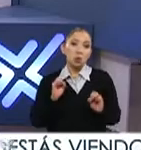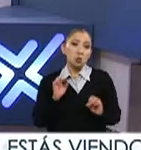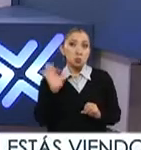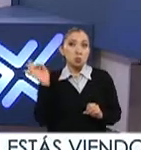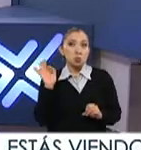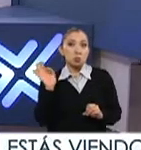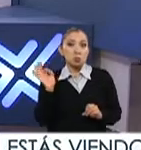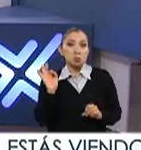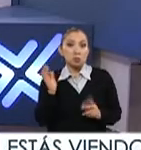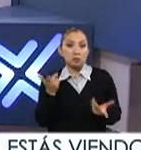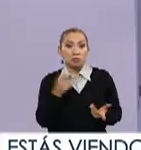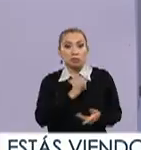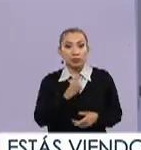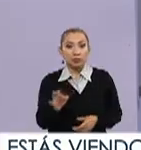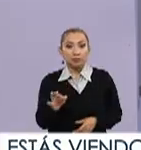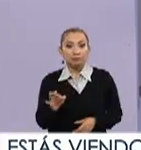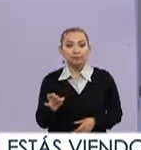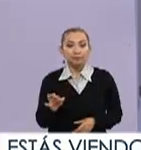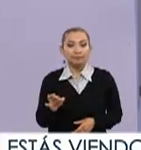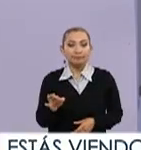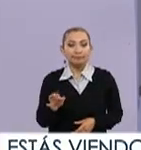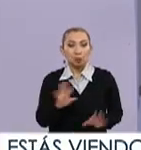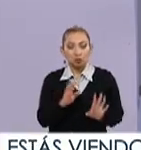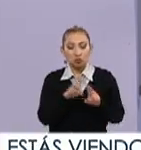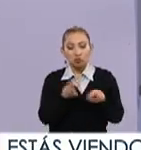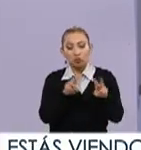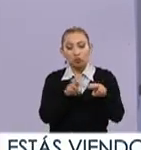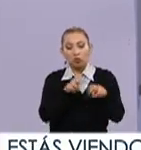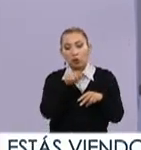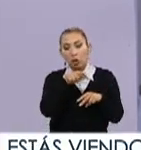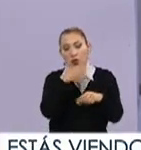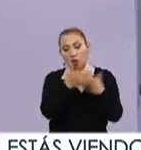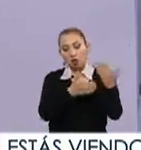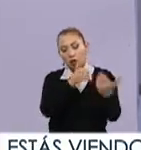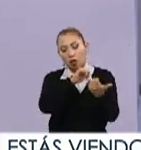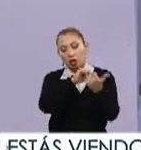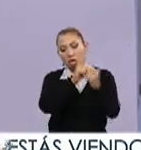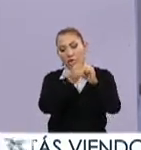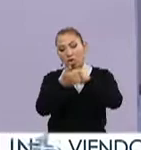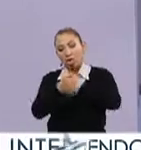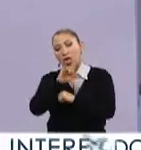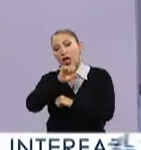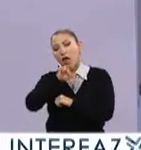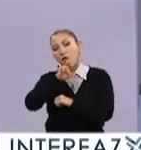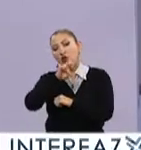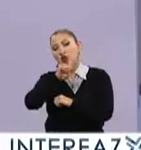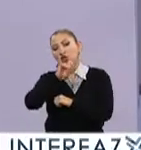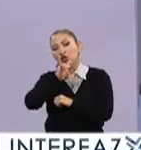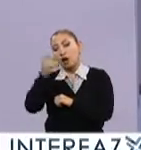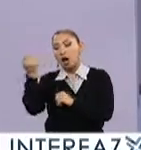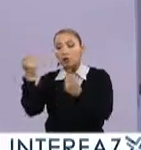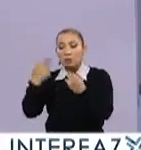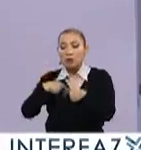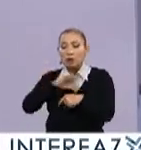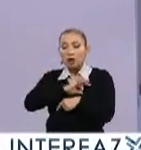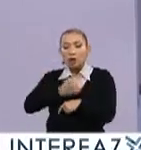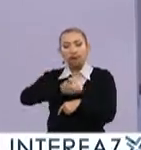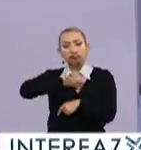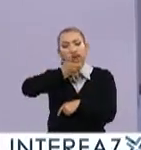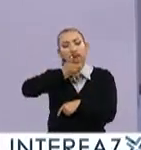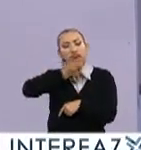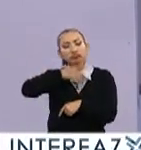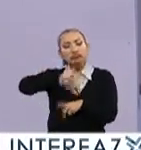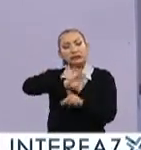sé si se podría también analizar en términos evolutivos, ¿no? De personas que se pueden adaptar mejor